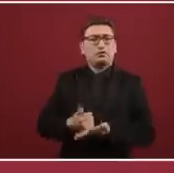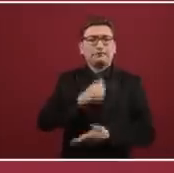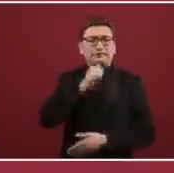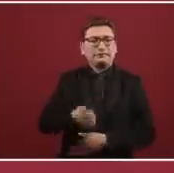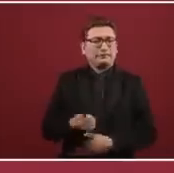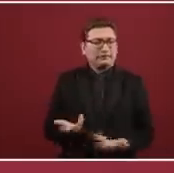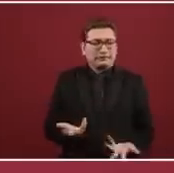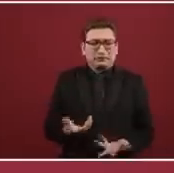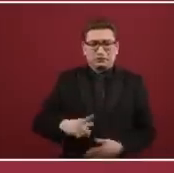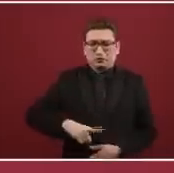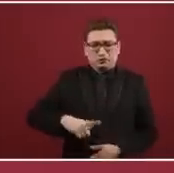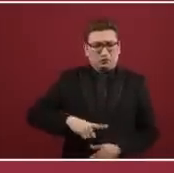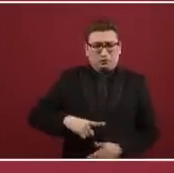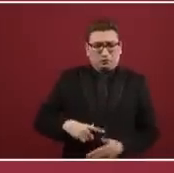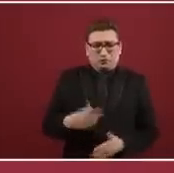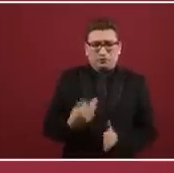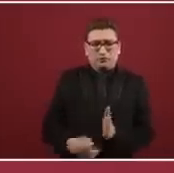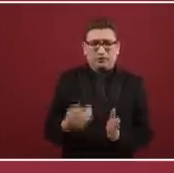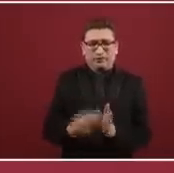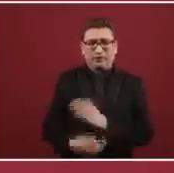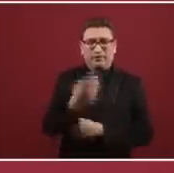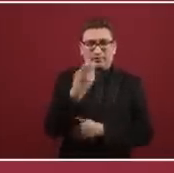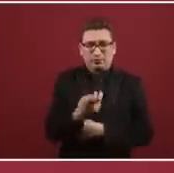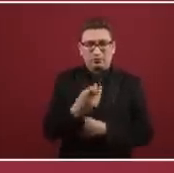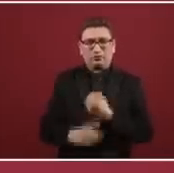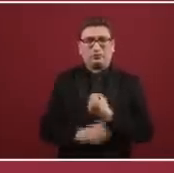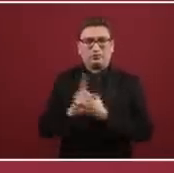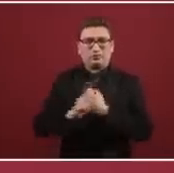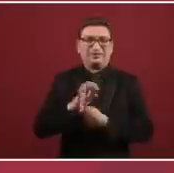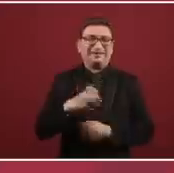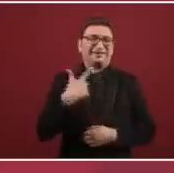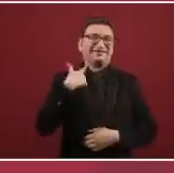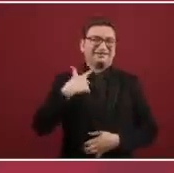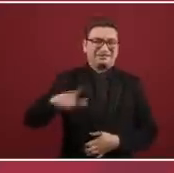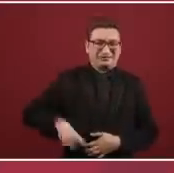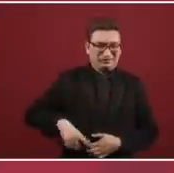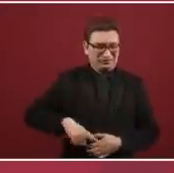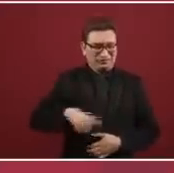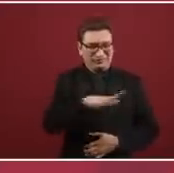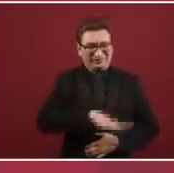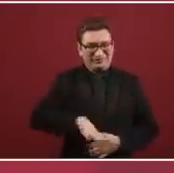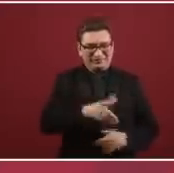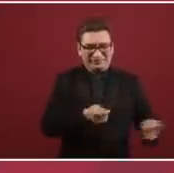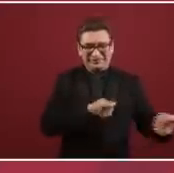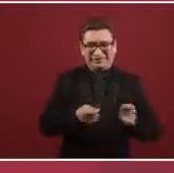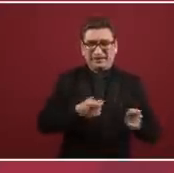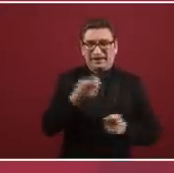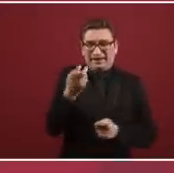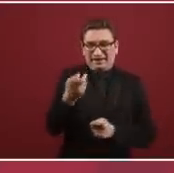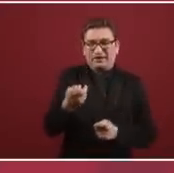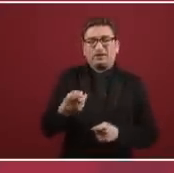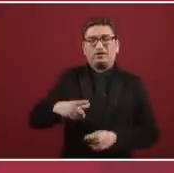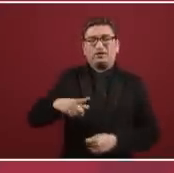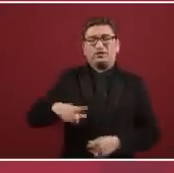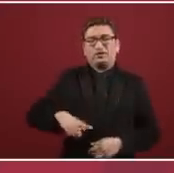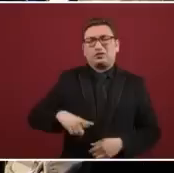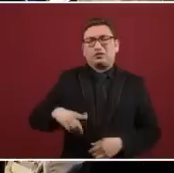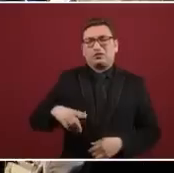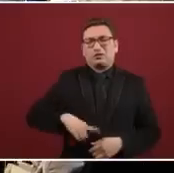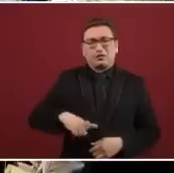Y hubo mucho problema en todo el periodo neoliberal de desintegración familiar,